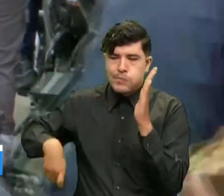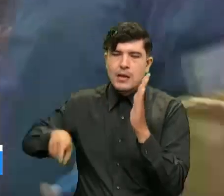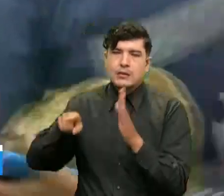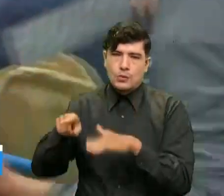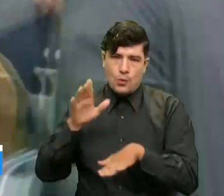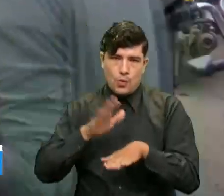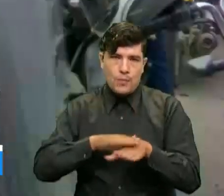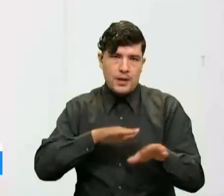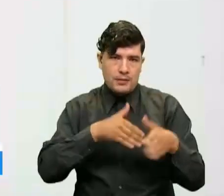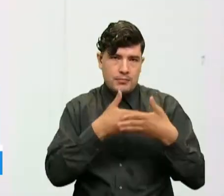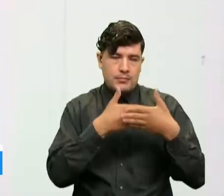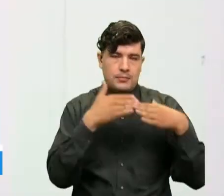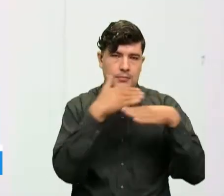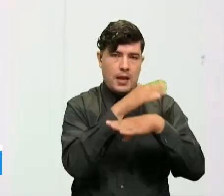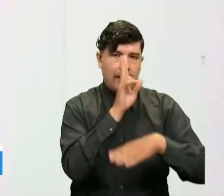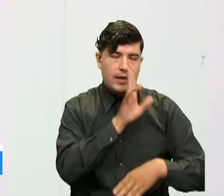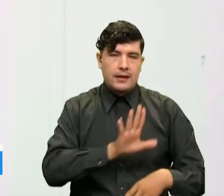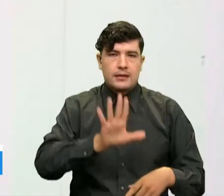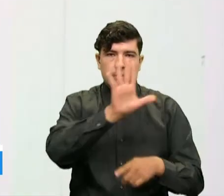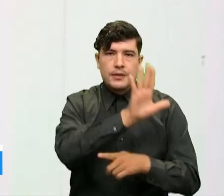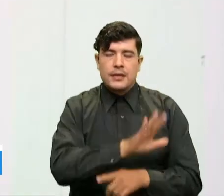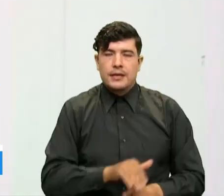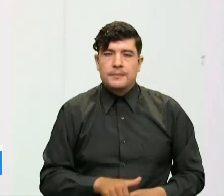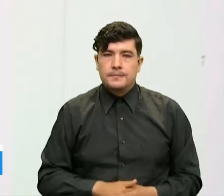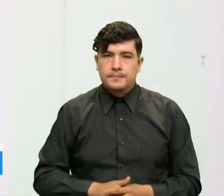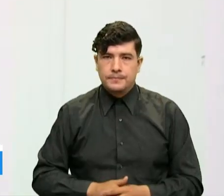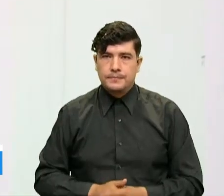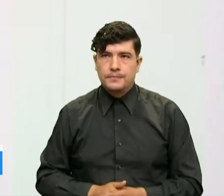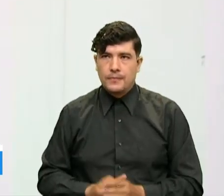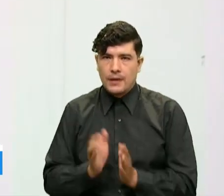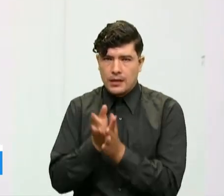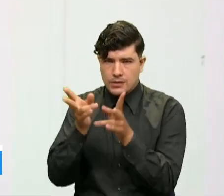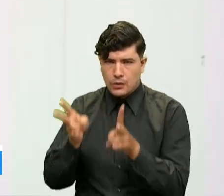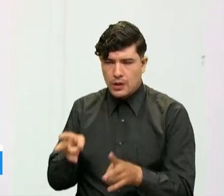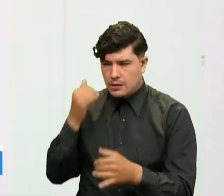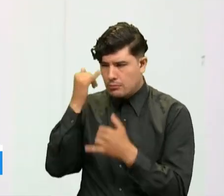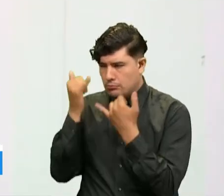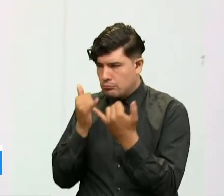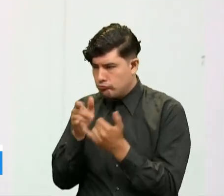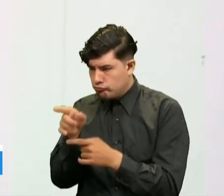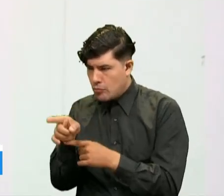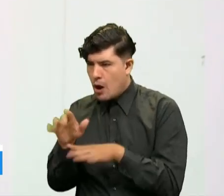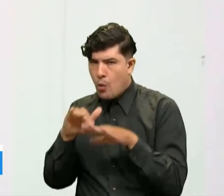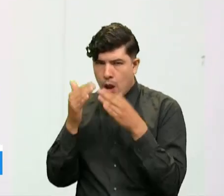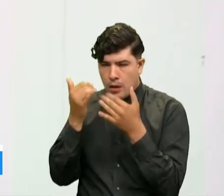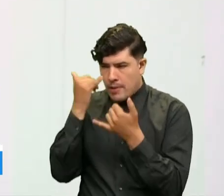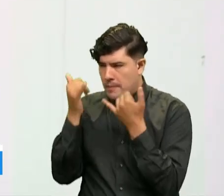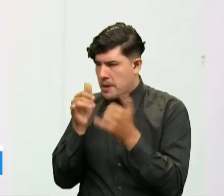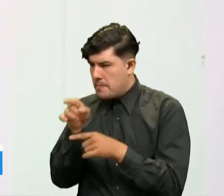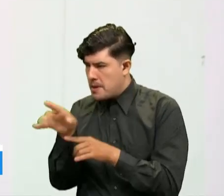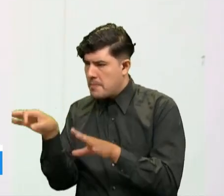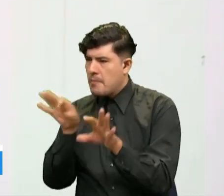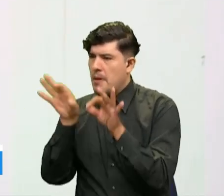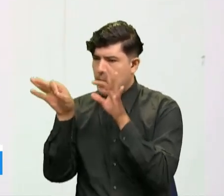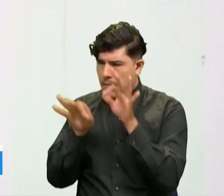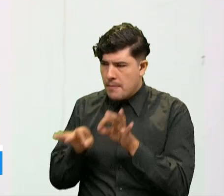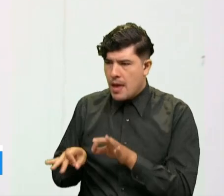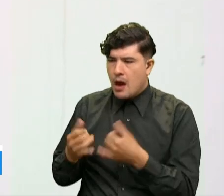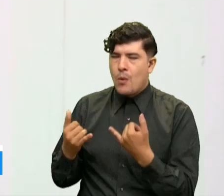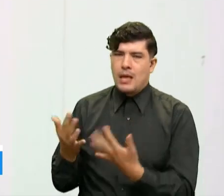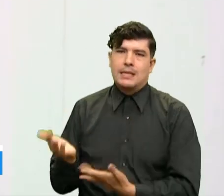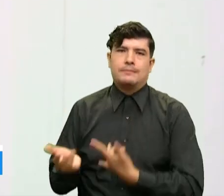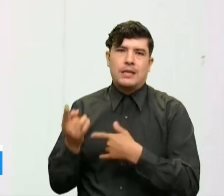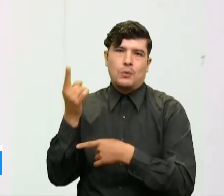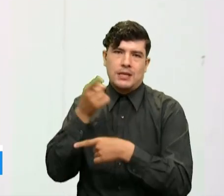vías de la región. Esos son estudiantes que han sido previamente focalizados por las instituciones educativas bajo el Comité de Alimentación